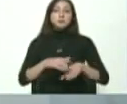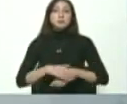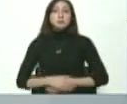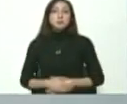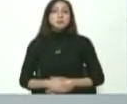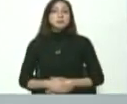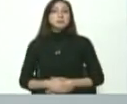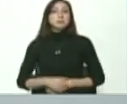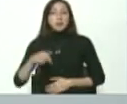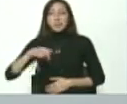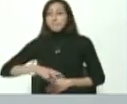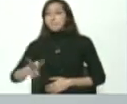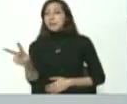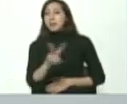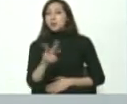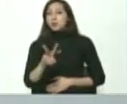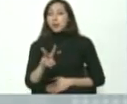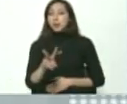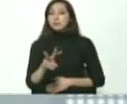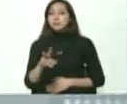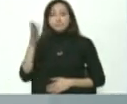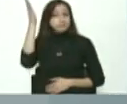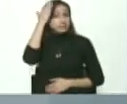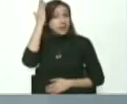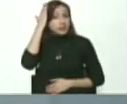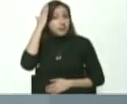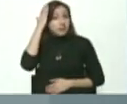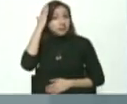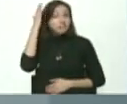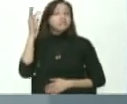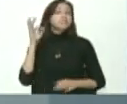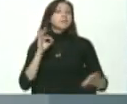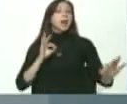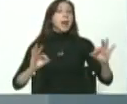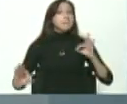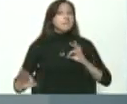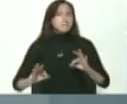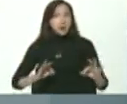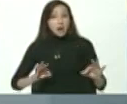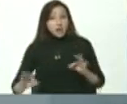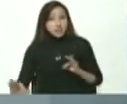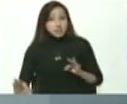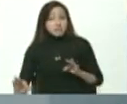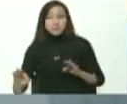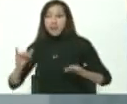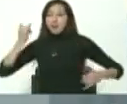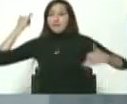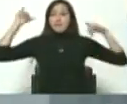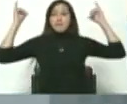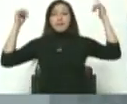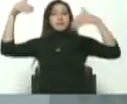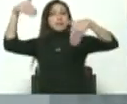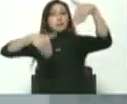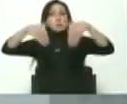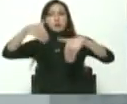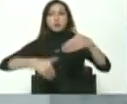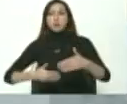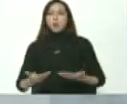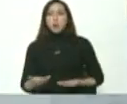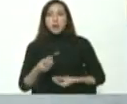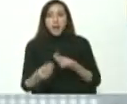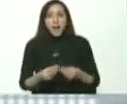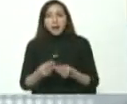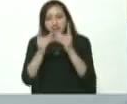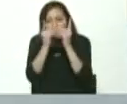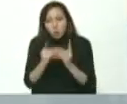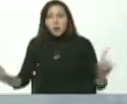Así que Venezuela ya tiene que prepararse para una gran fiesta democrática de paz, para